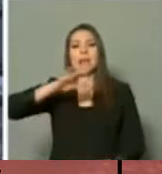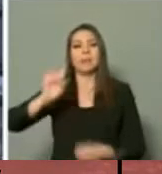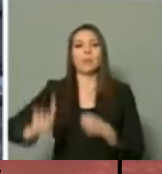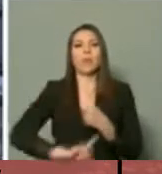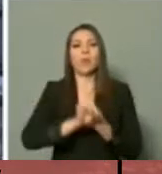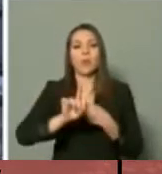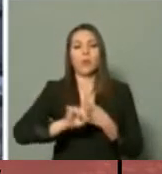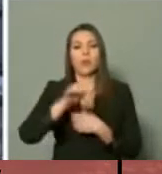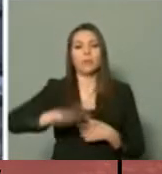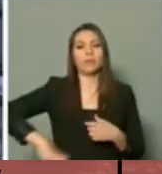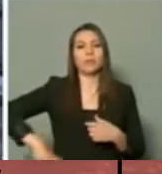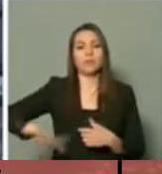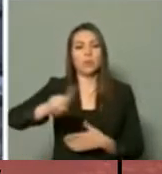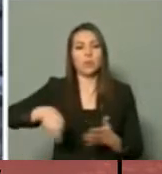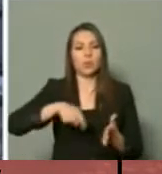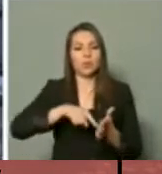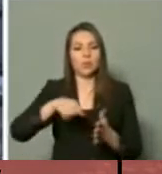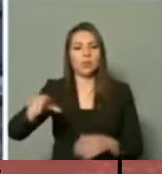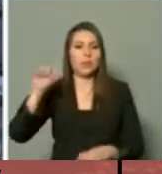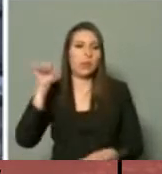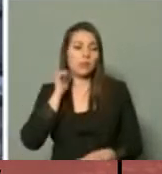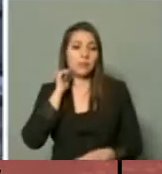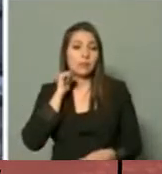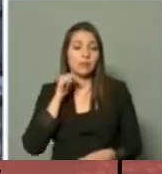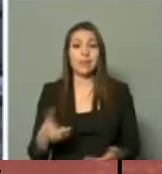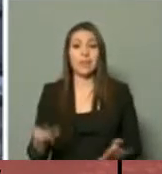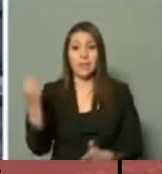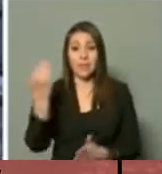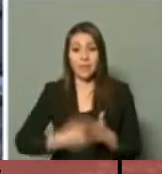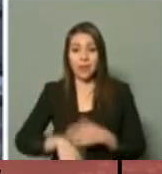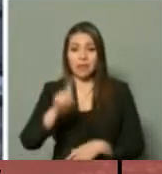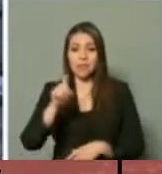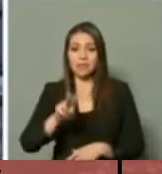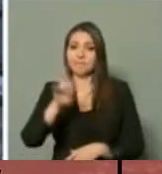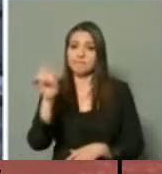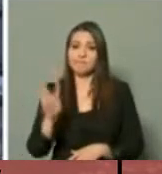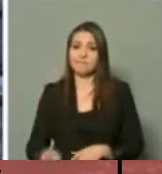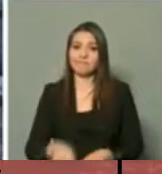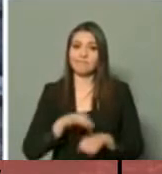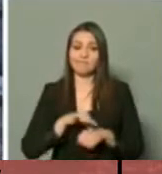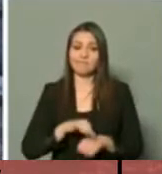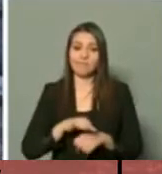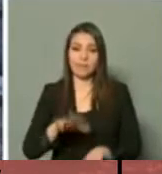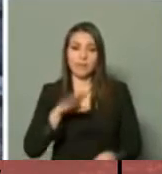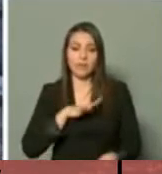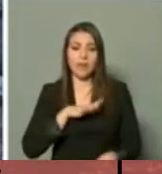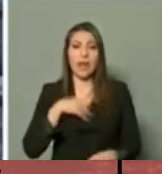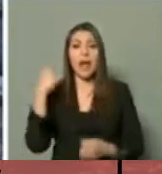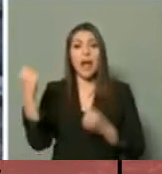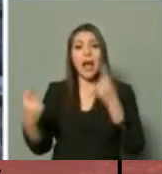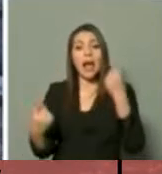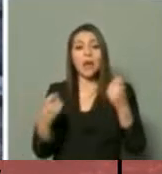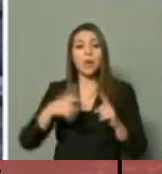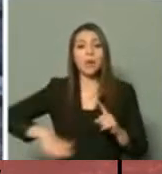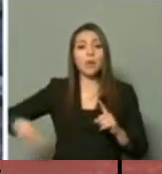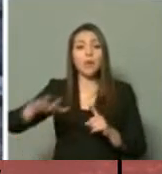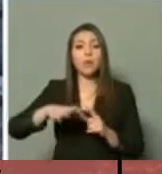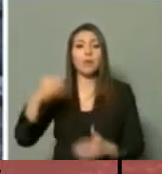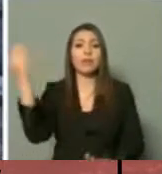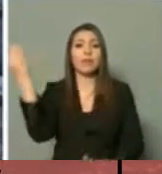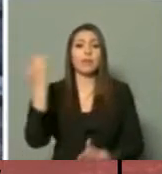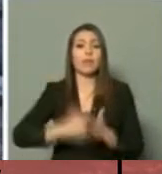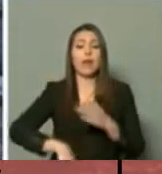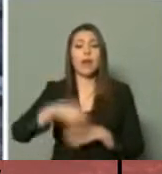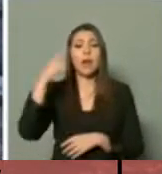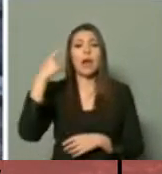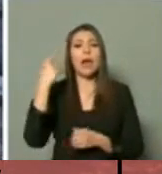represento. La falta de agua ya es una realidad. Existen colonias en donde el agua llega solo algunas horas, pero hay otras